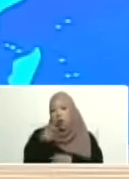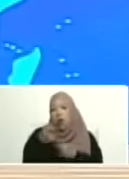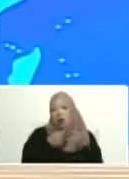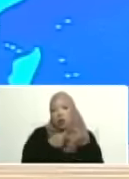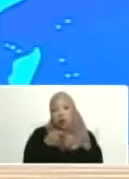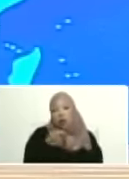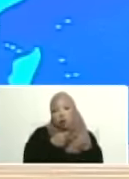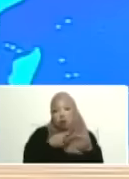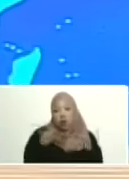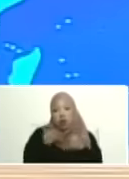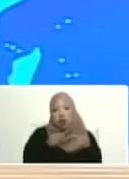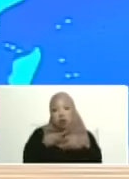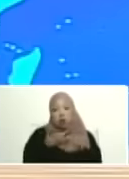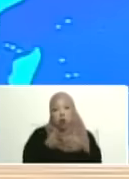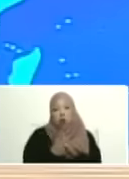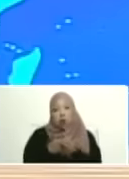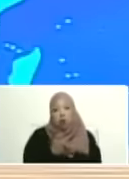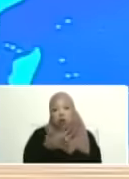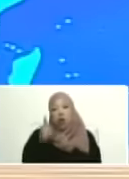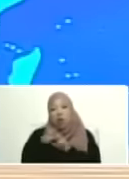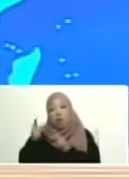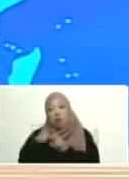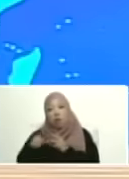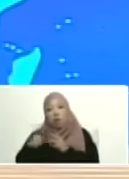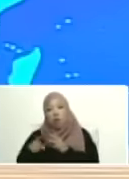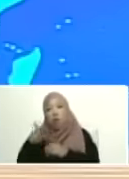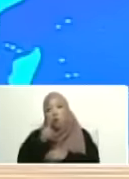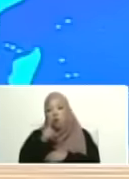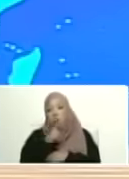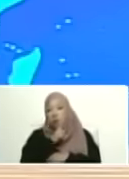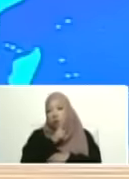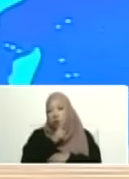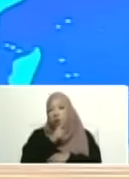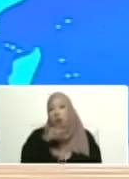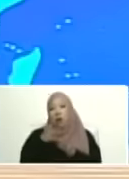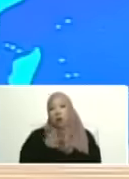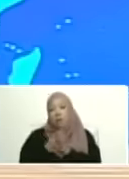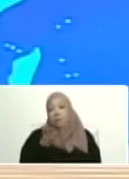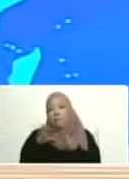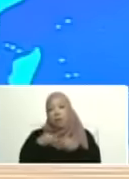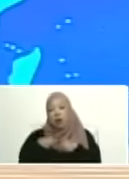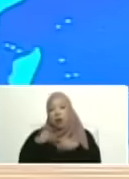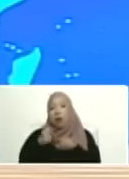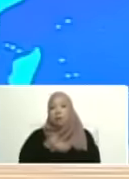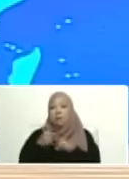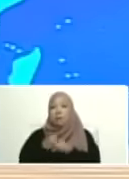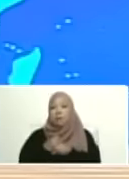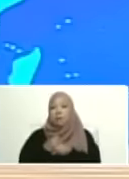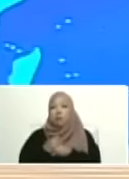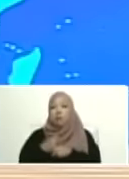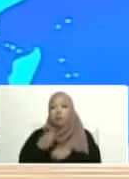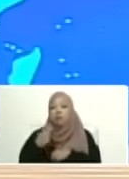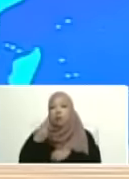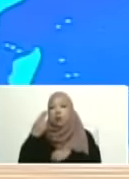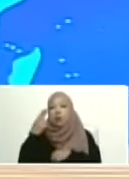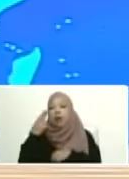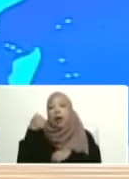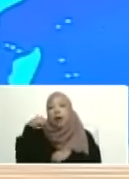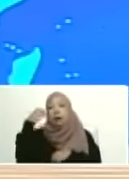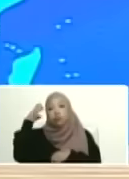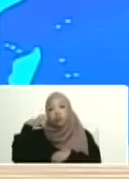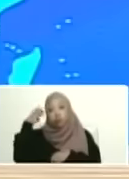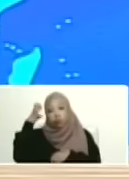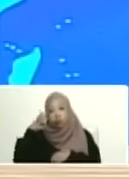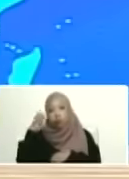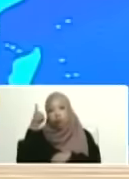negociaciones y opciones, de nombre Dag Nylander, noruego, entre los